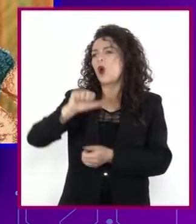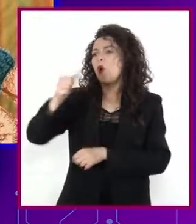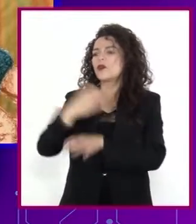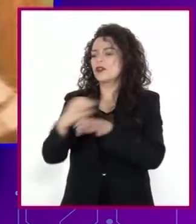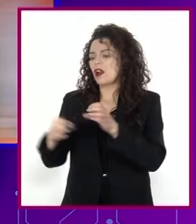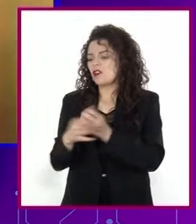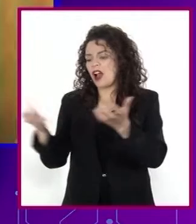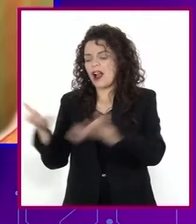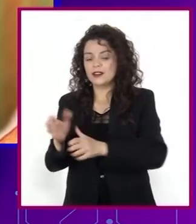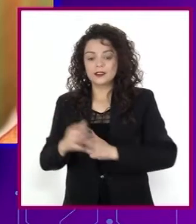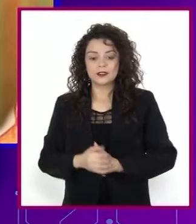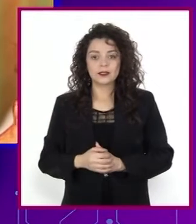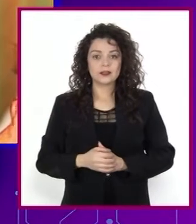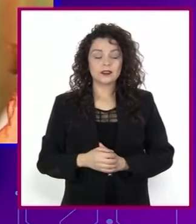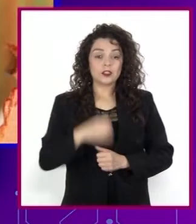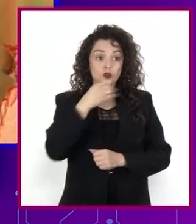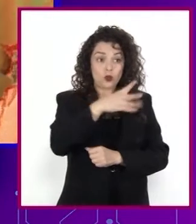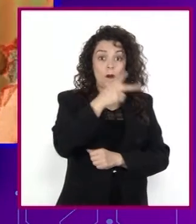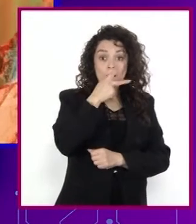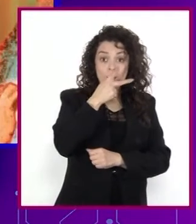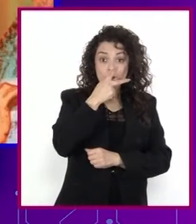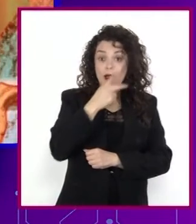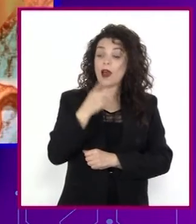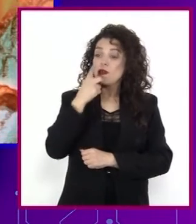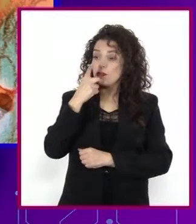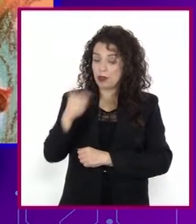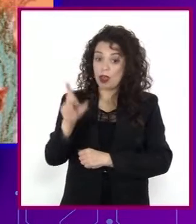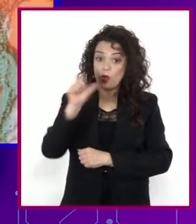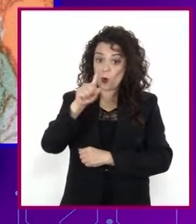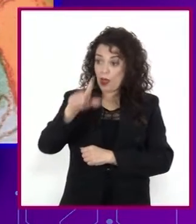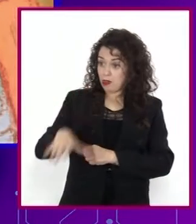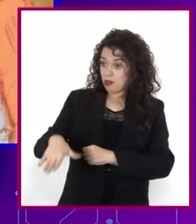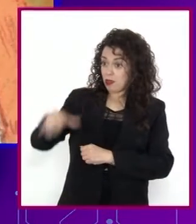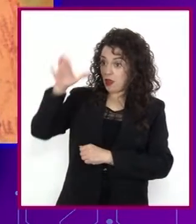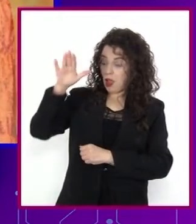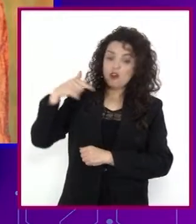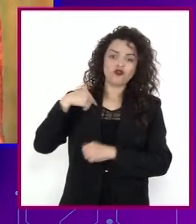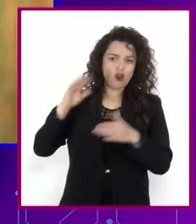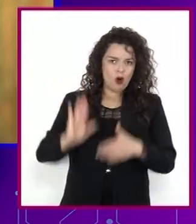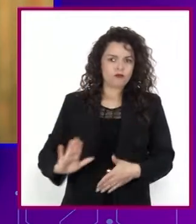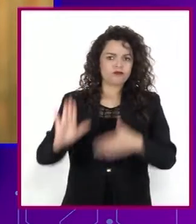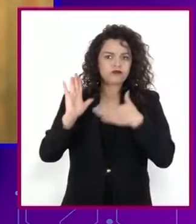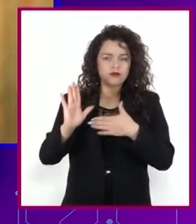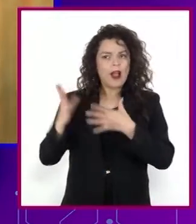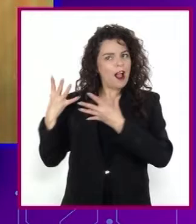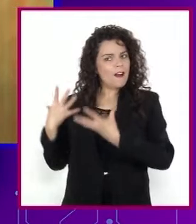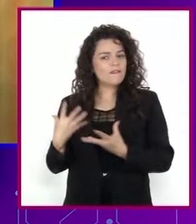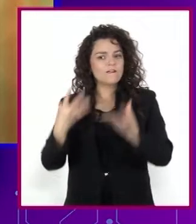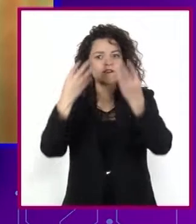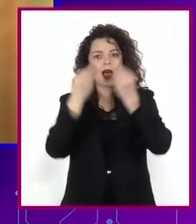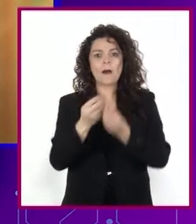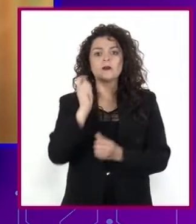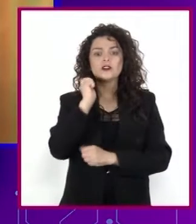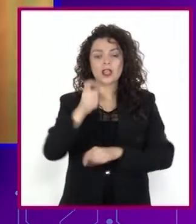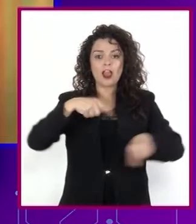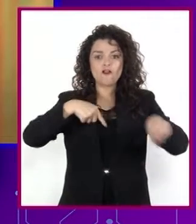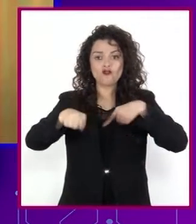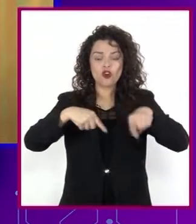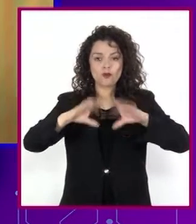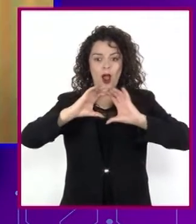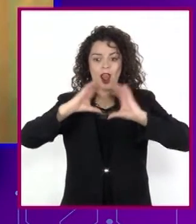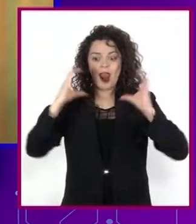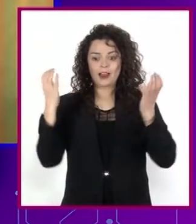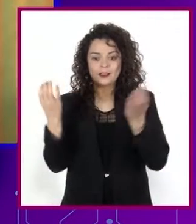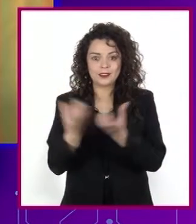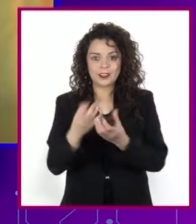papá de Luis ya le prometió a su hijo que cuando sea un poco mayor, lo llevará al estadio para disfrutar de un partido. Pero